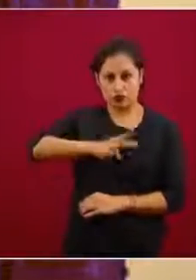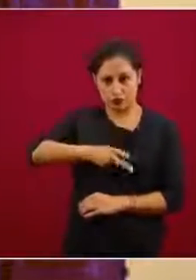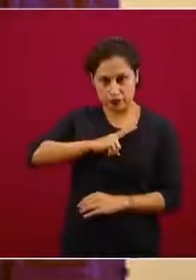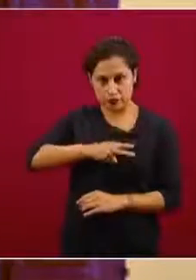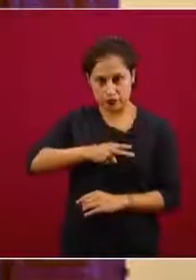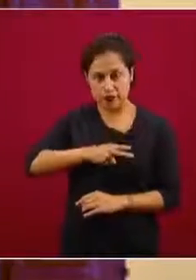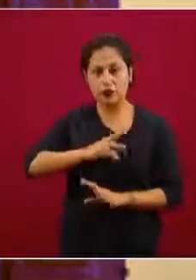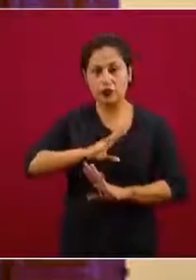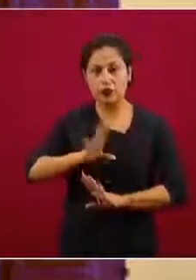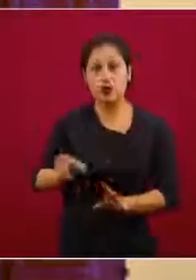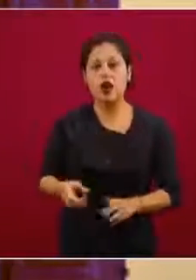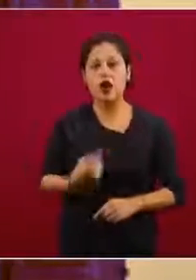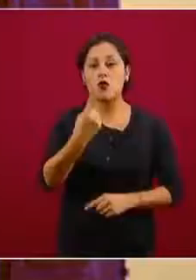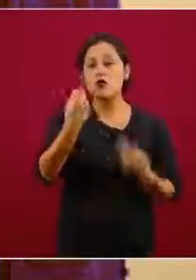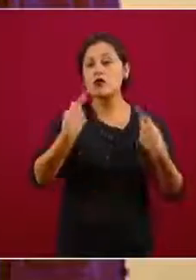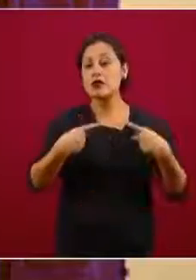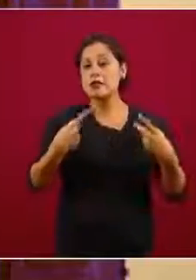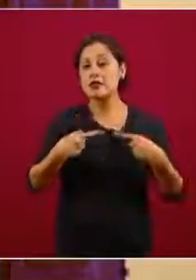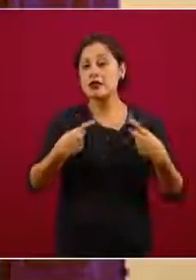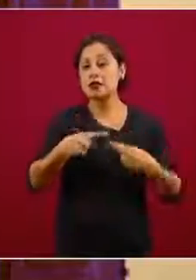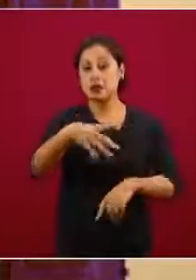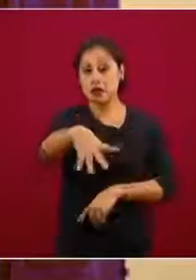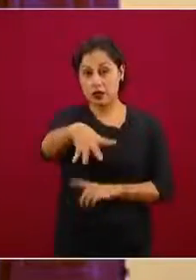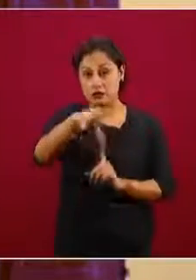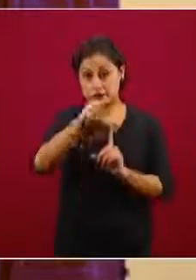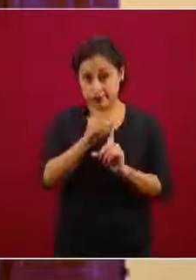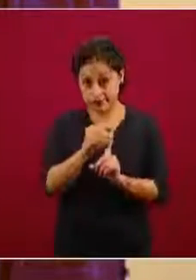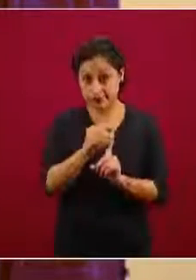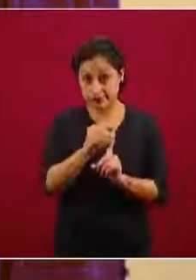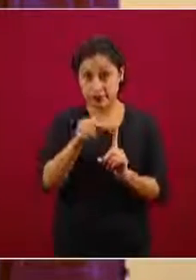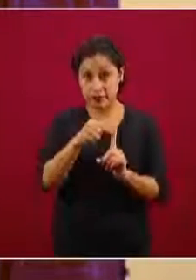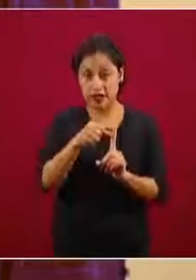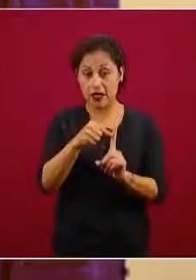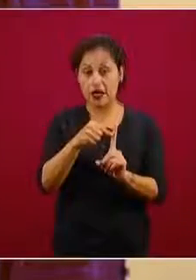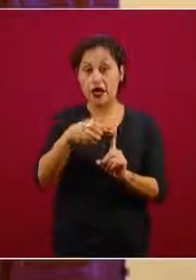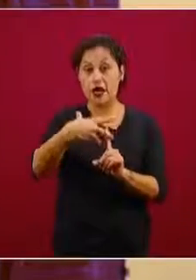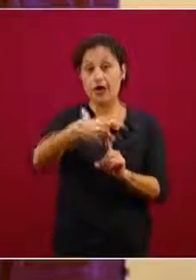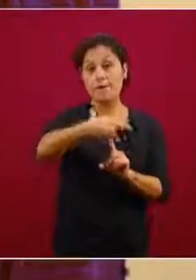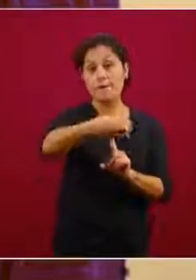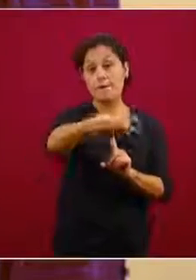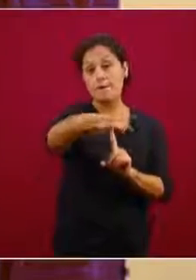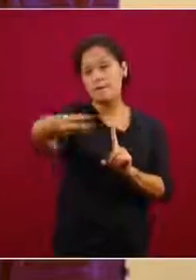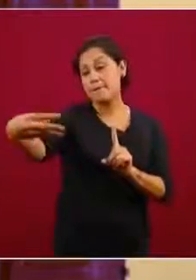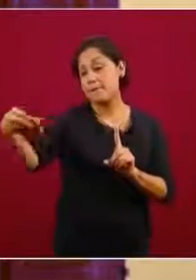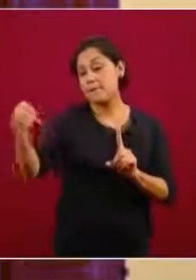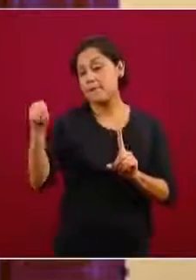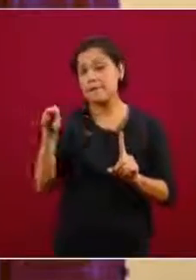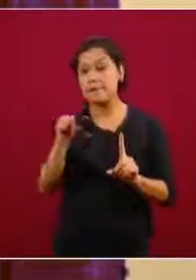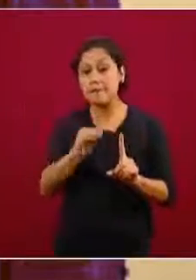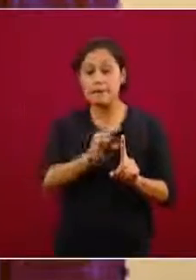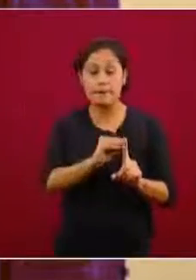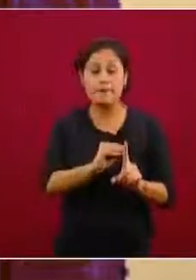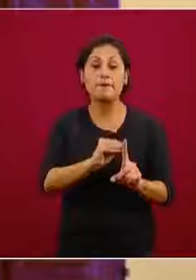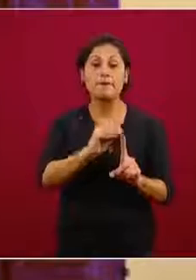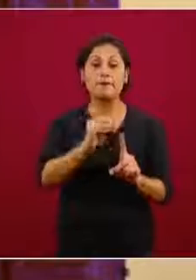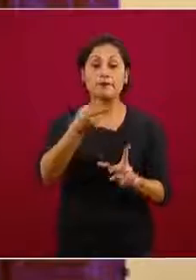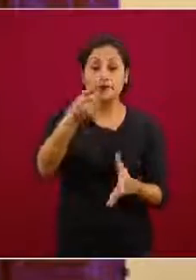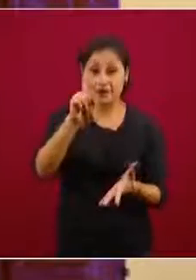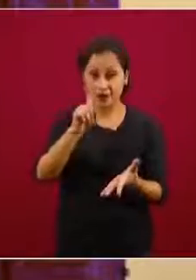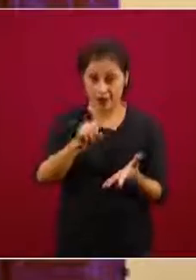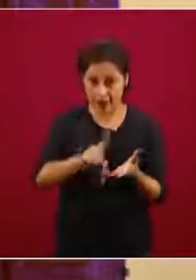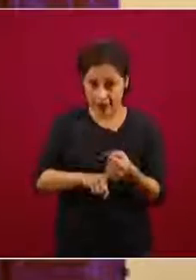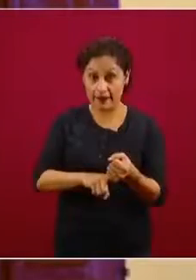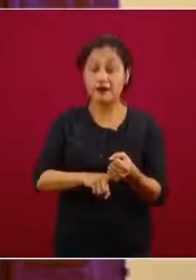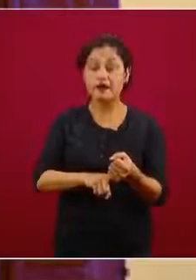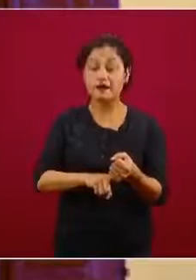momento en que una persona se infecta. Técnicamente eso se llama replicar, el virus se multiplica en las células